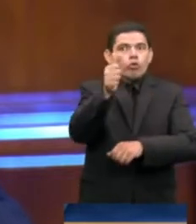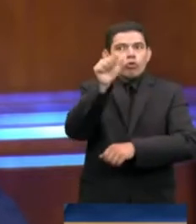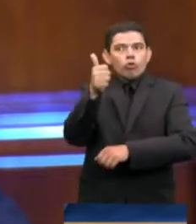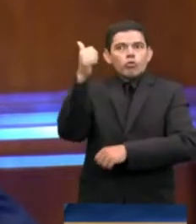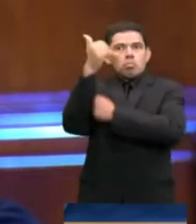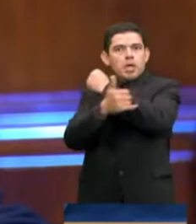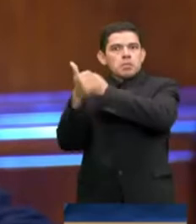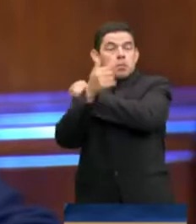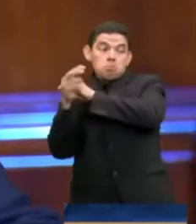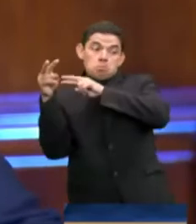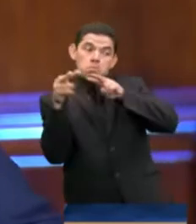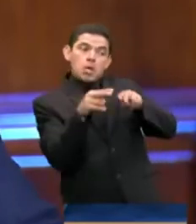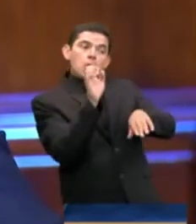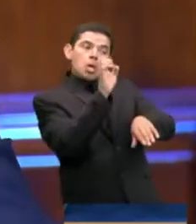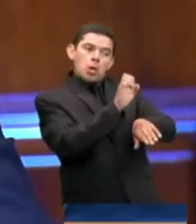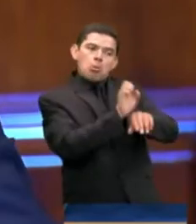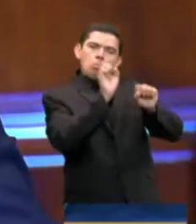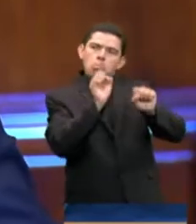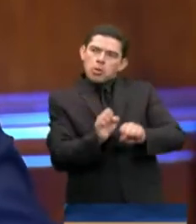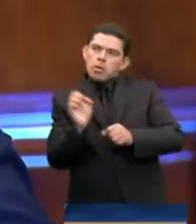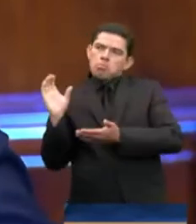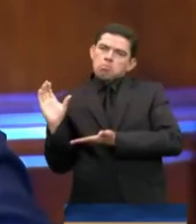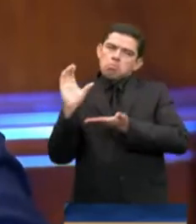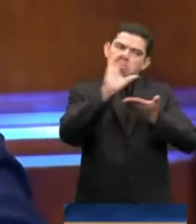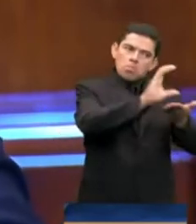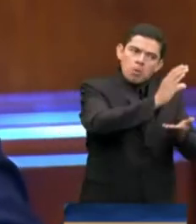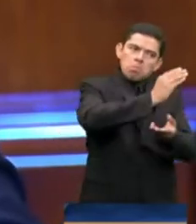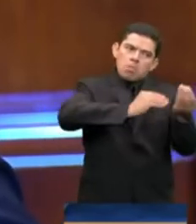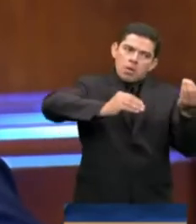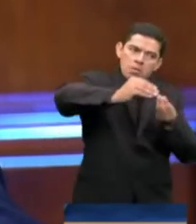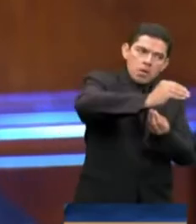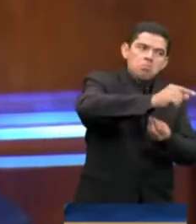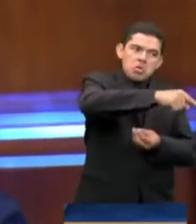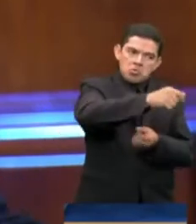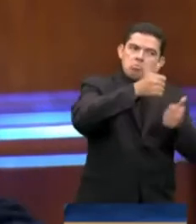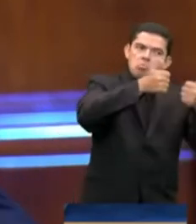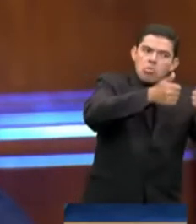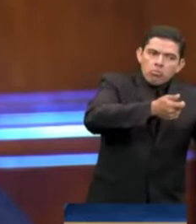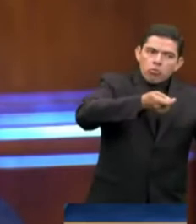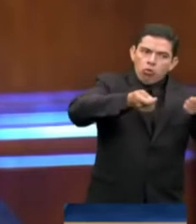en el mundo y en actores económicos generadores de inversión y de empleo.